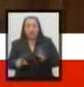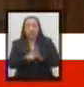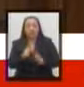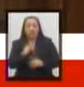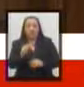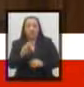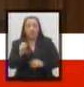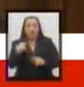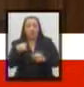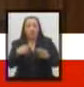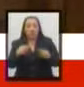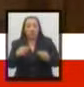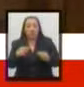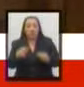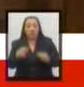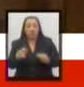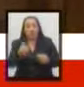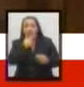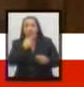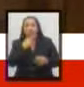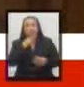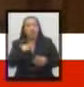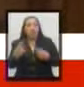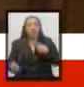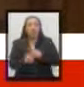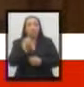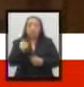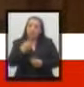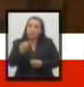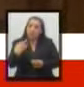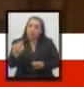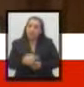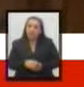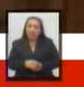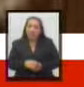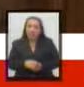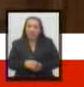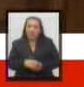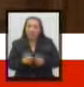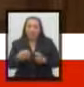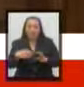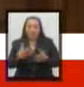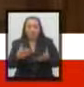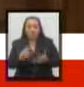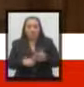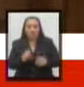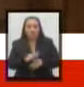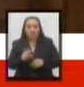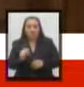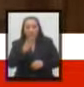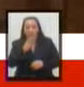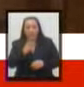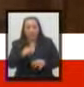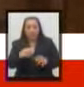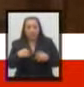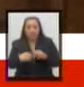no para la política. Ríanse las insultadas que nos pegaron estos machistas. Claro que hicimos una cosa que les recomiendo, yo no sé si ustedes ya